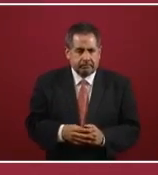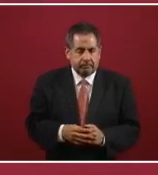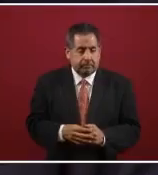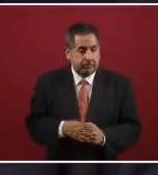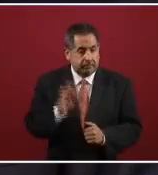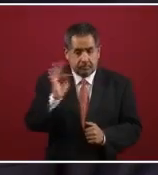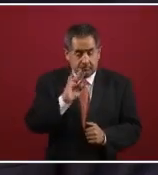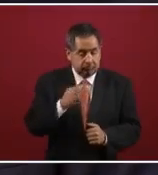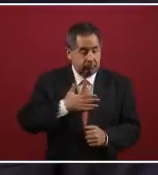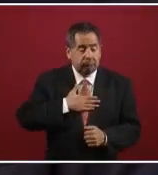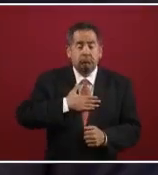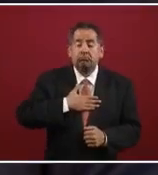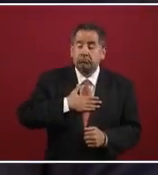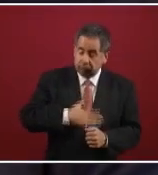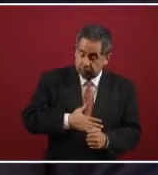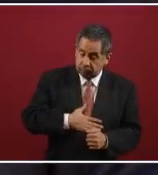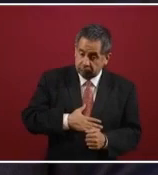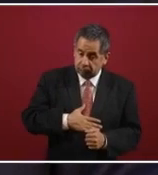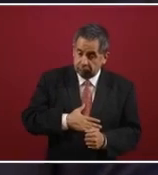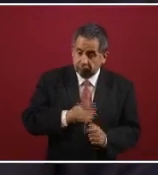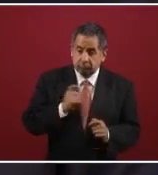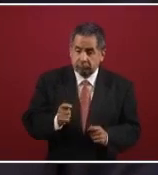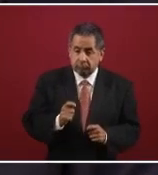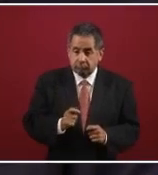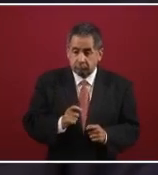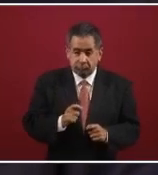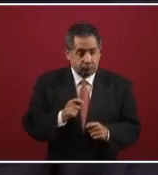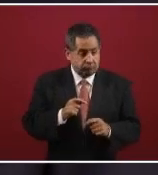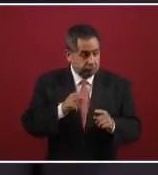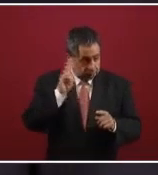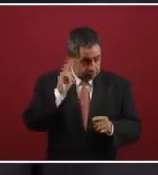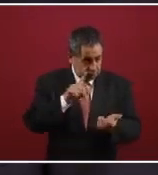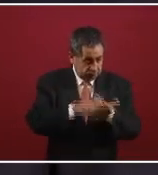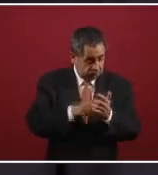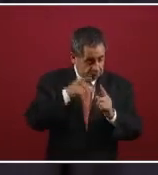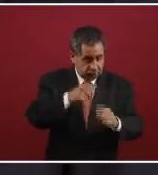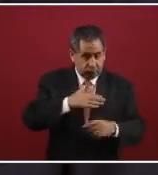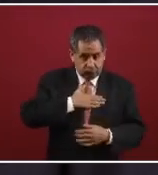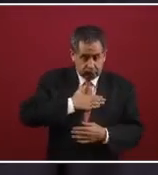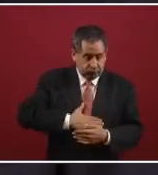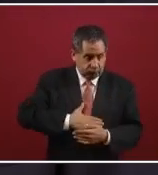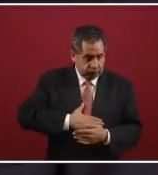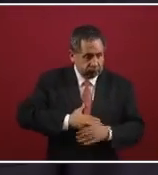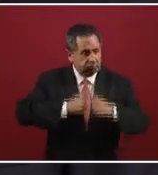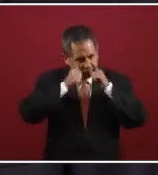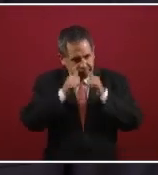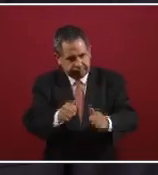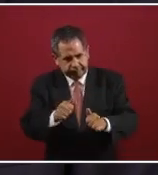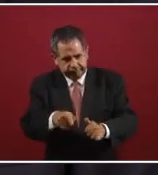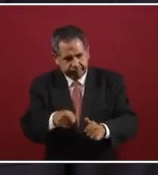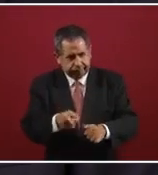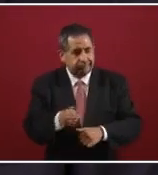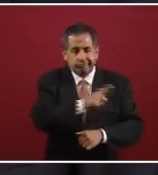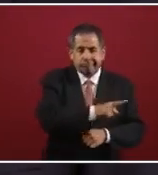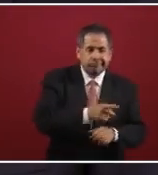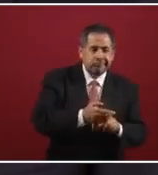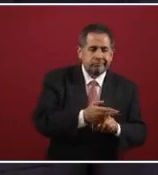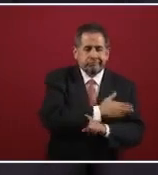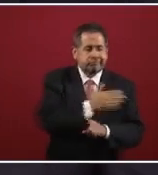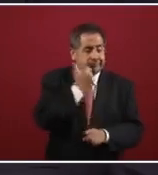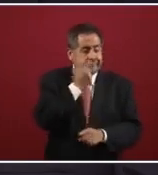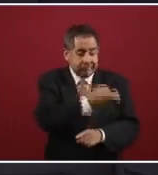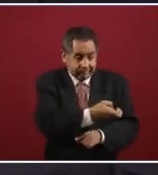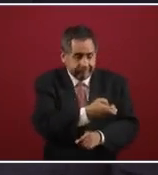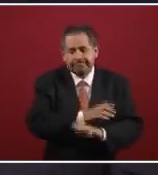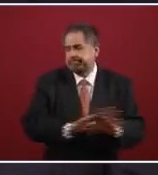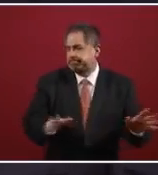si hay justicia si es una causa justa se atiende pero si es por